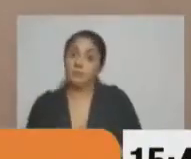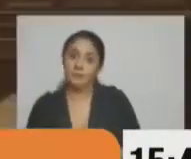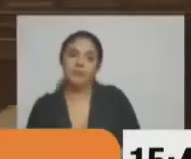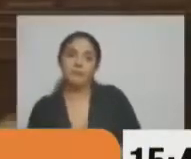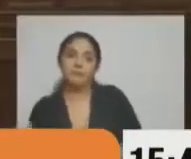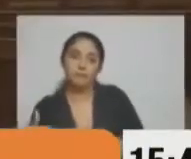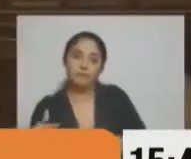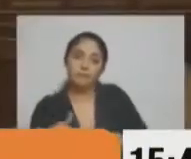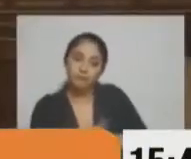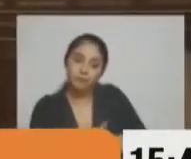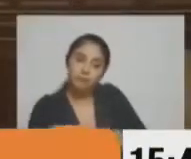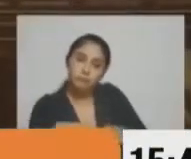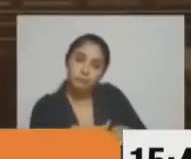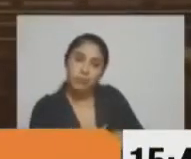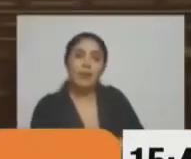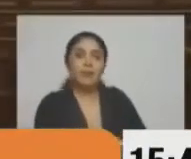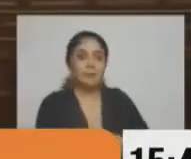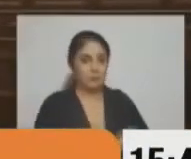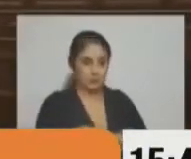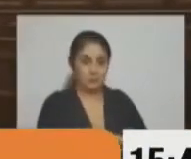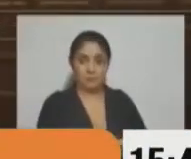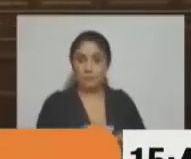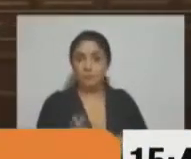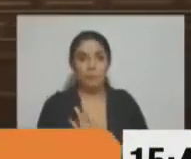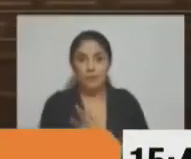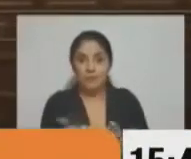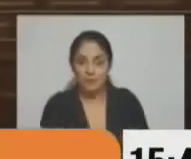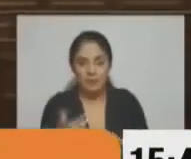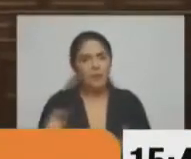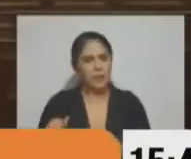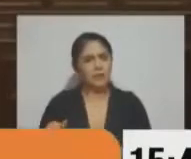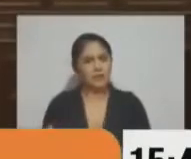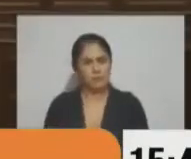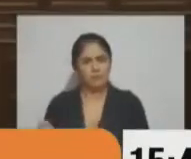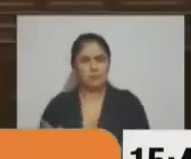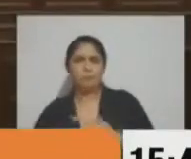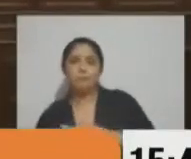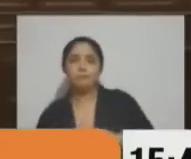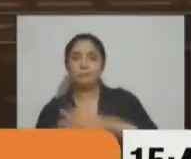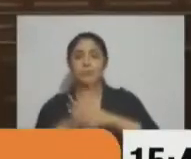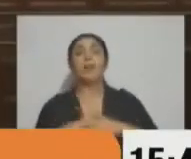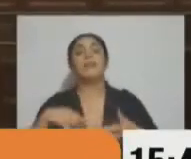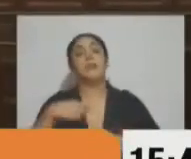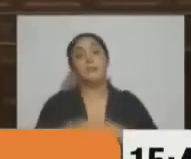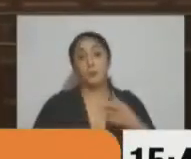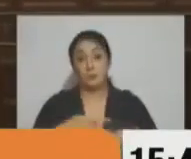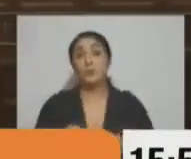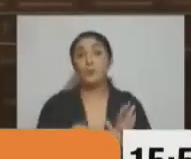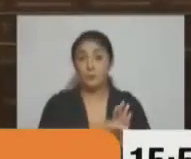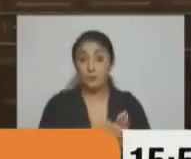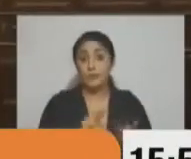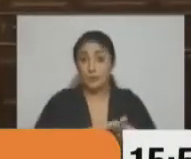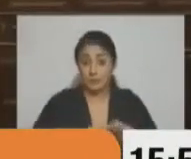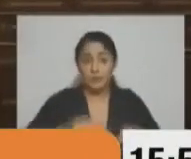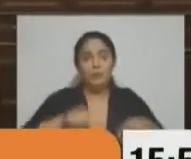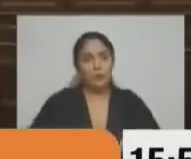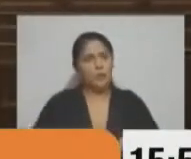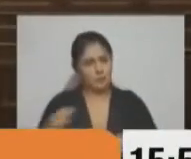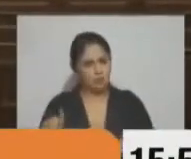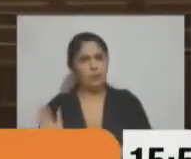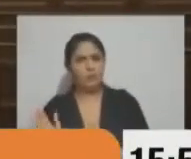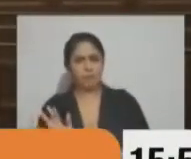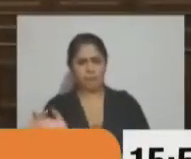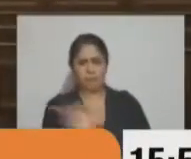que es un término incluso más simple, como que, pero por ejemplo podemos decir niñez, infancias, niñeces, ahí lo aglutinamos también,